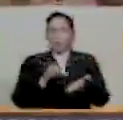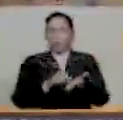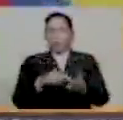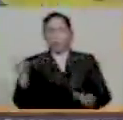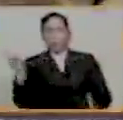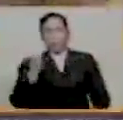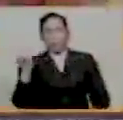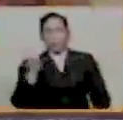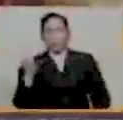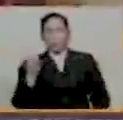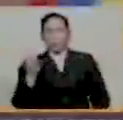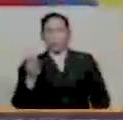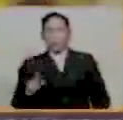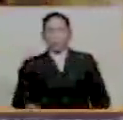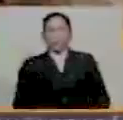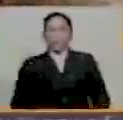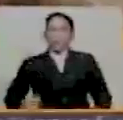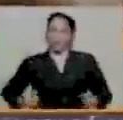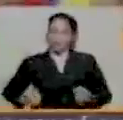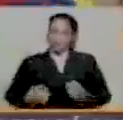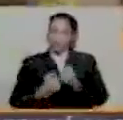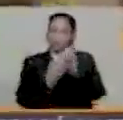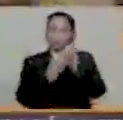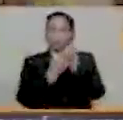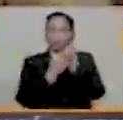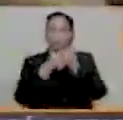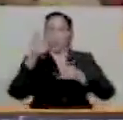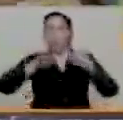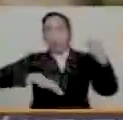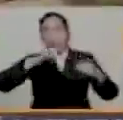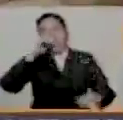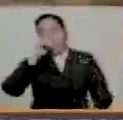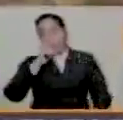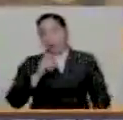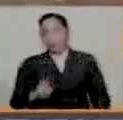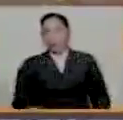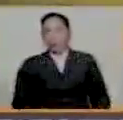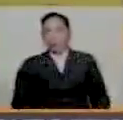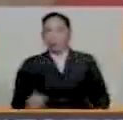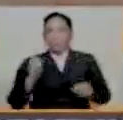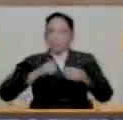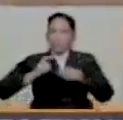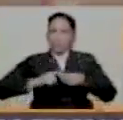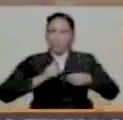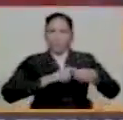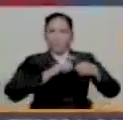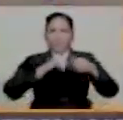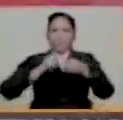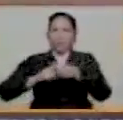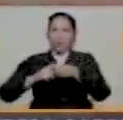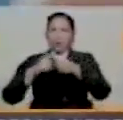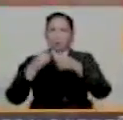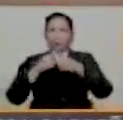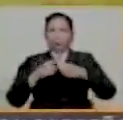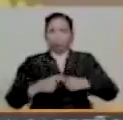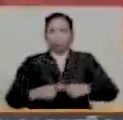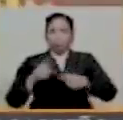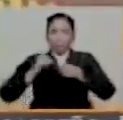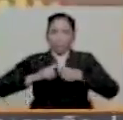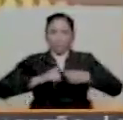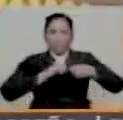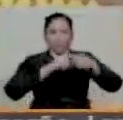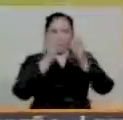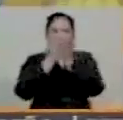Venezuela ha impulsado durante los últimos años y ha incrementado la matrícula estudiantil en todos